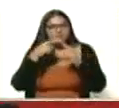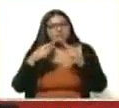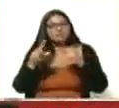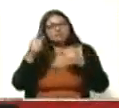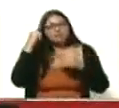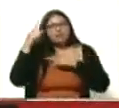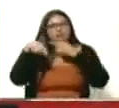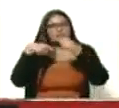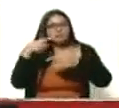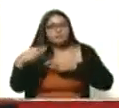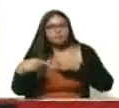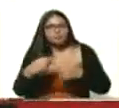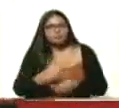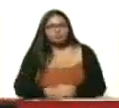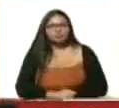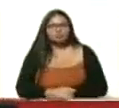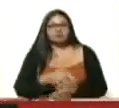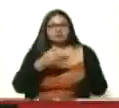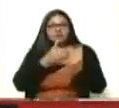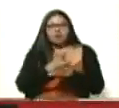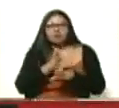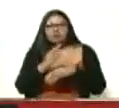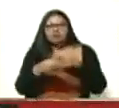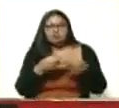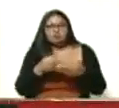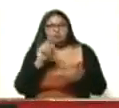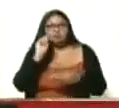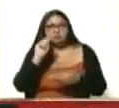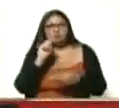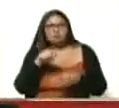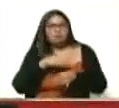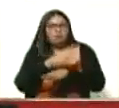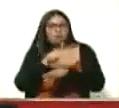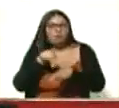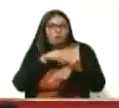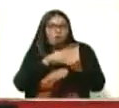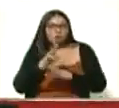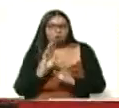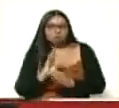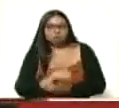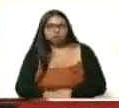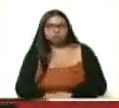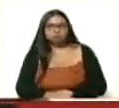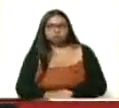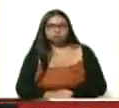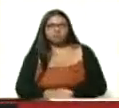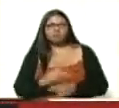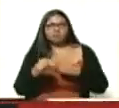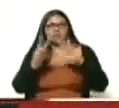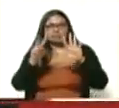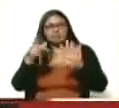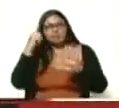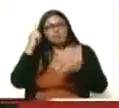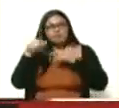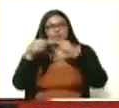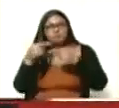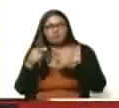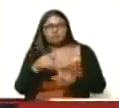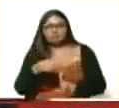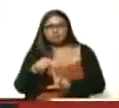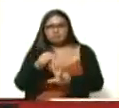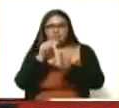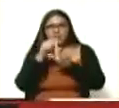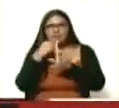Eso es una audiencia que dura una, unos cuantos minutos, horas. Y hasta 7 días después el juez Escola dará